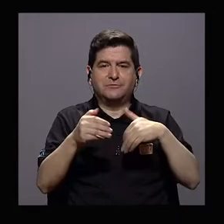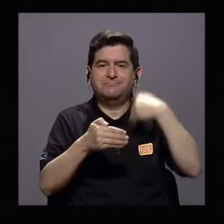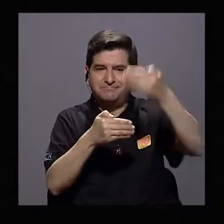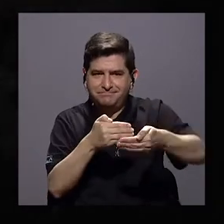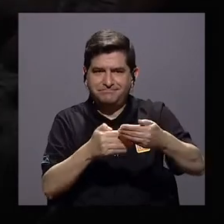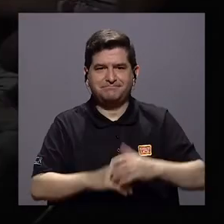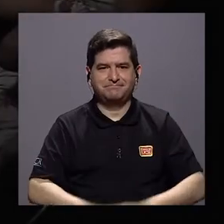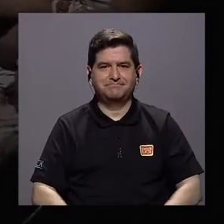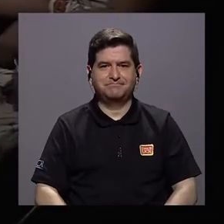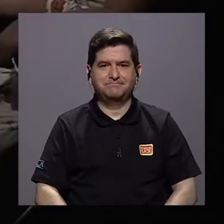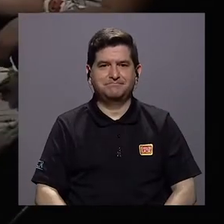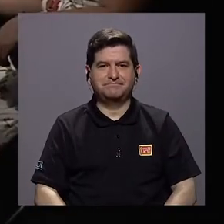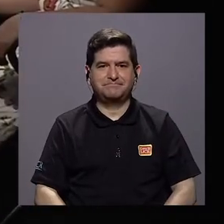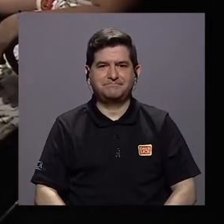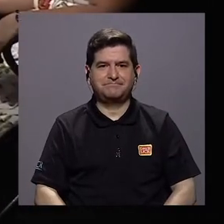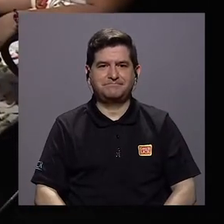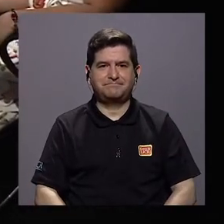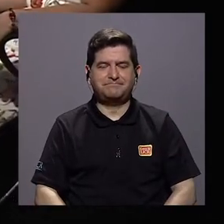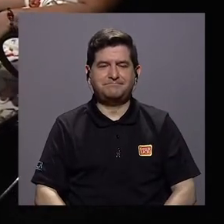regresamos.